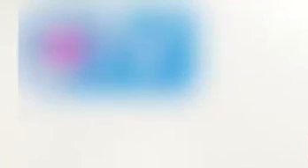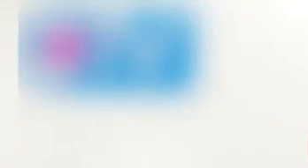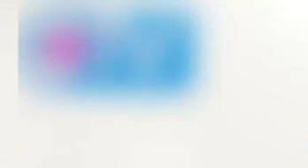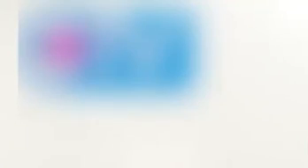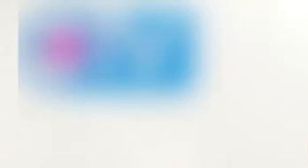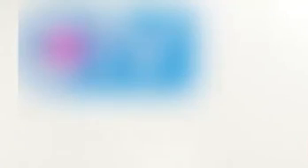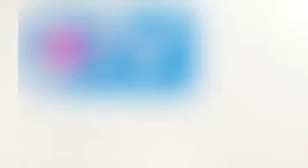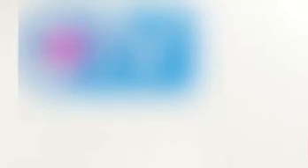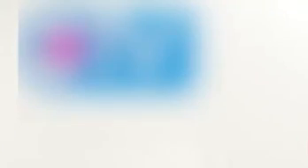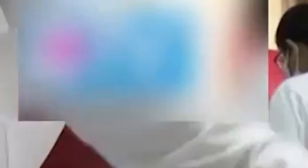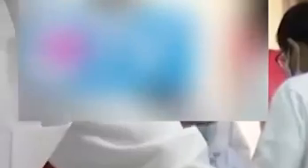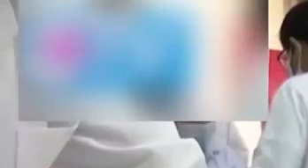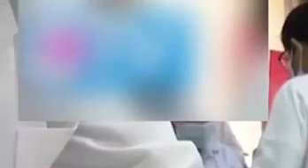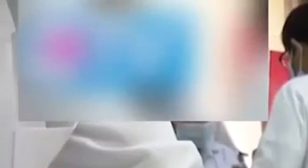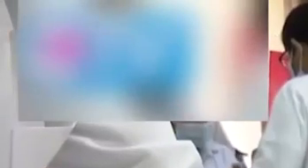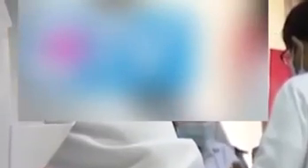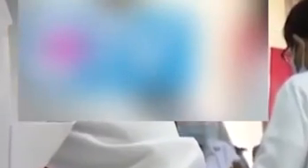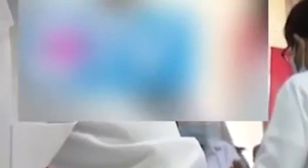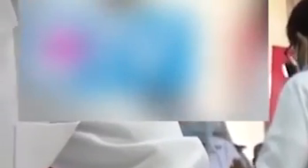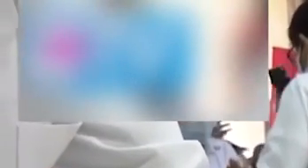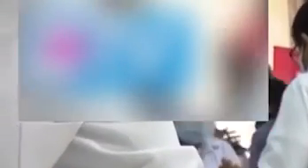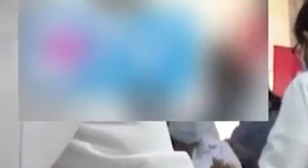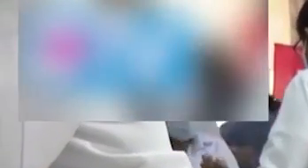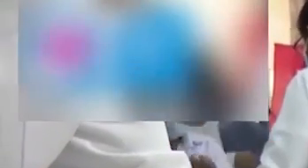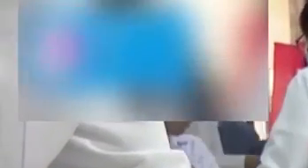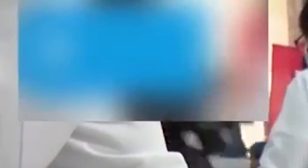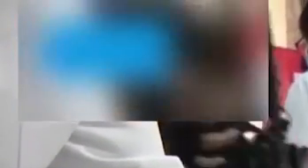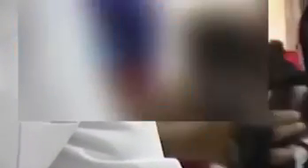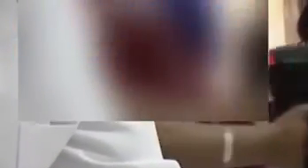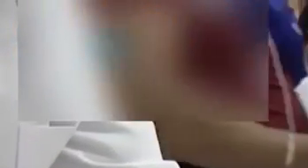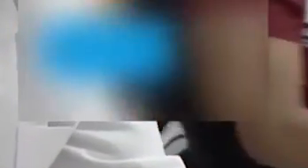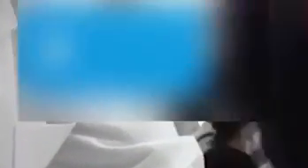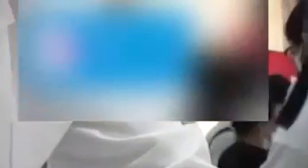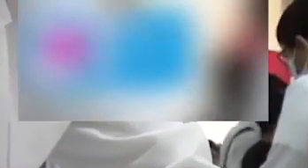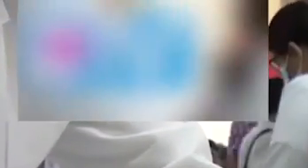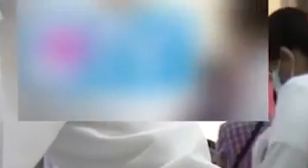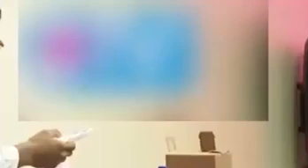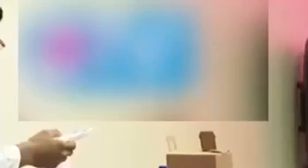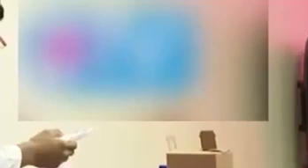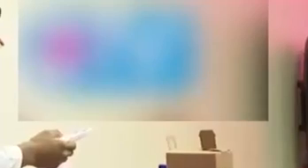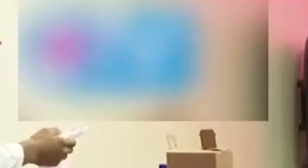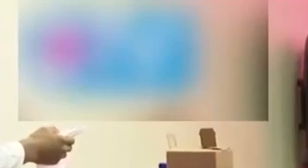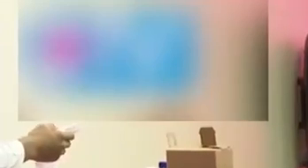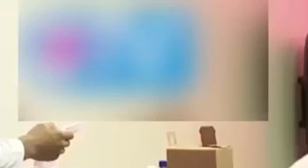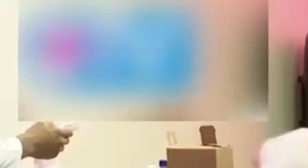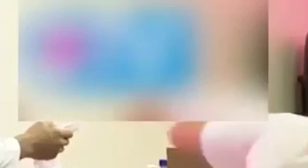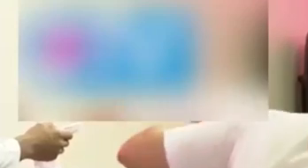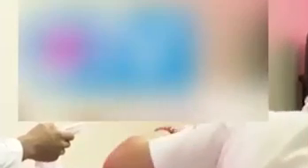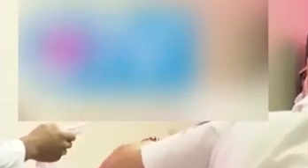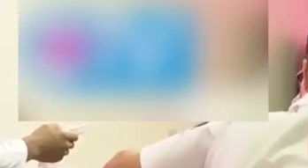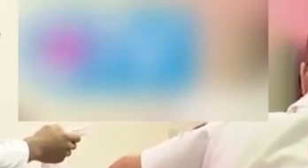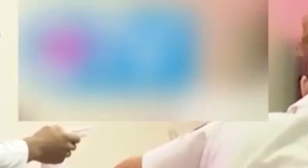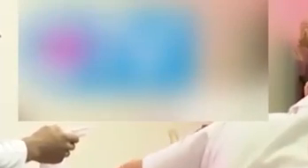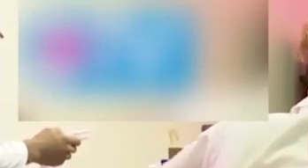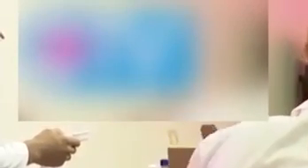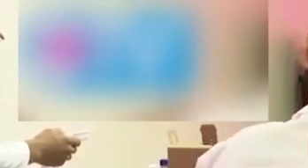medidas de seguridad para evitar más contagios, ya que en las últimas semanas el MINSA ha reportado un aumento significativo de